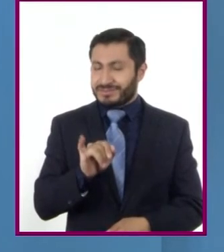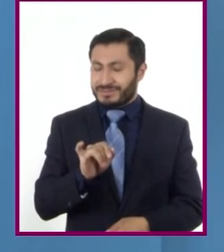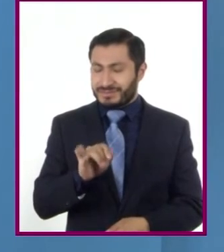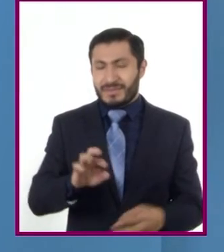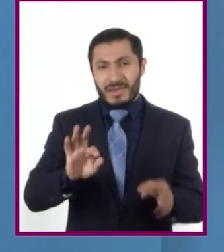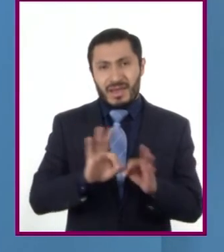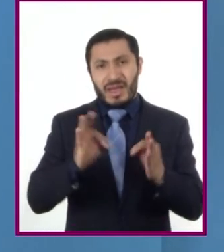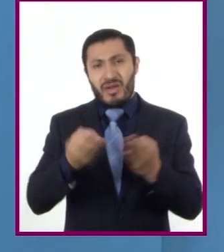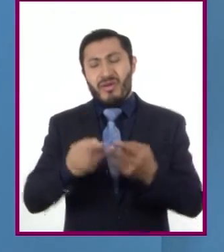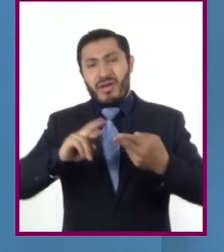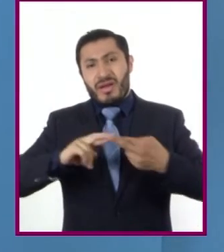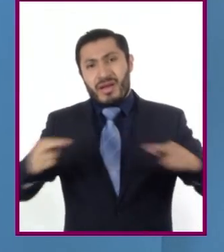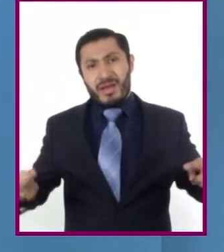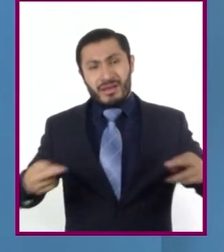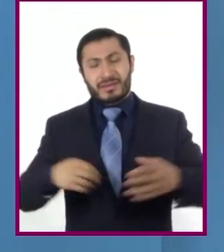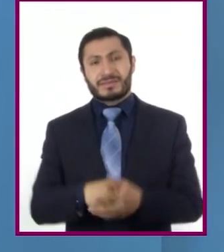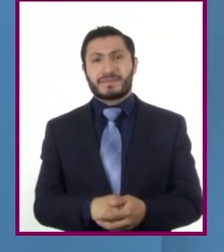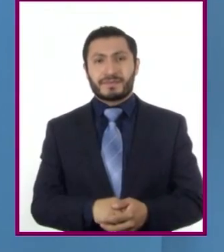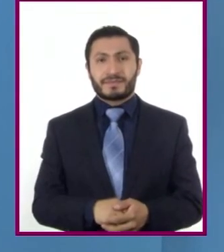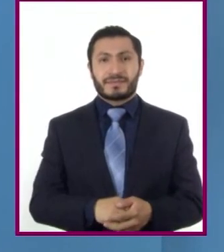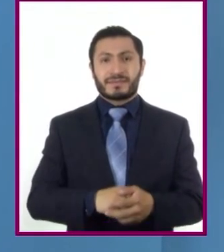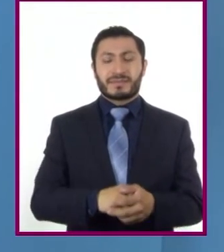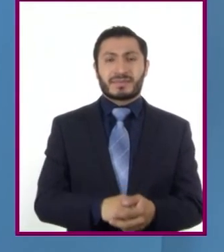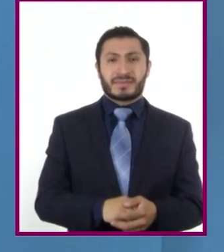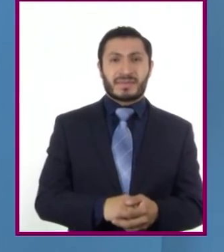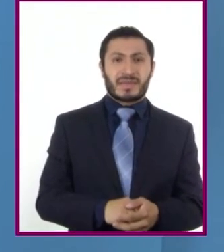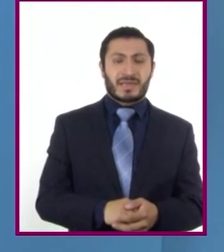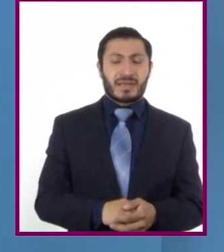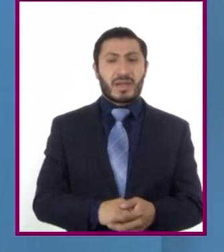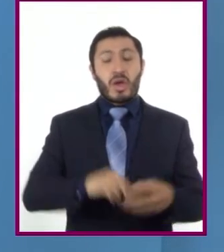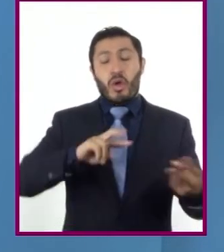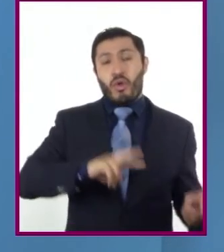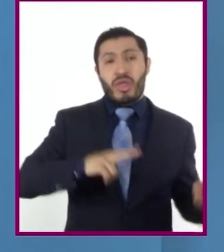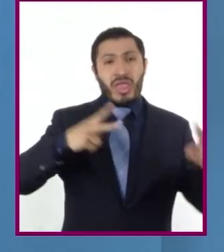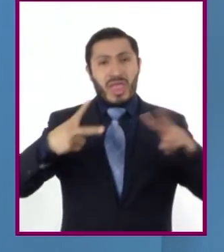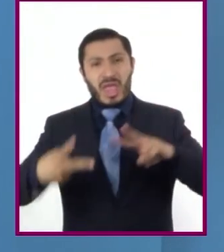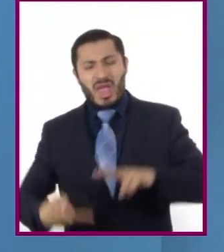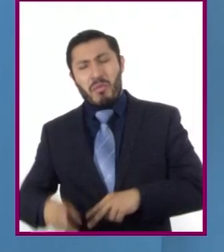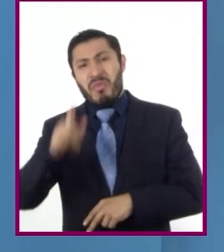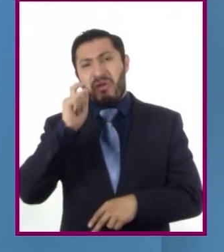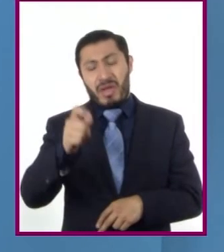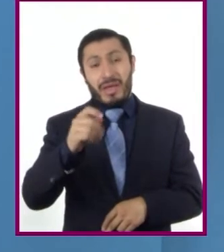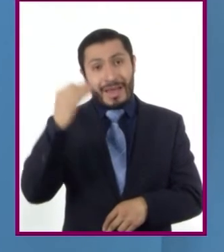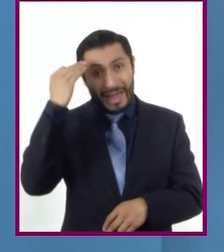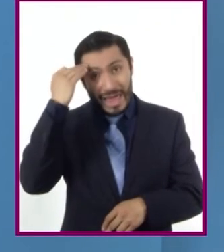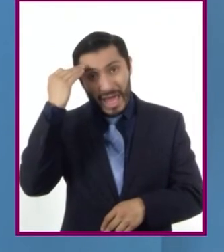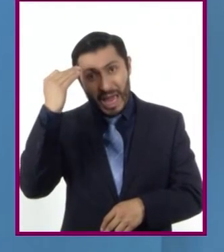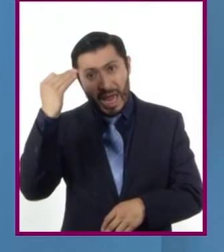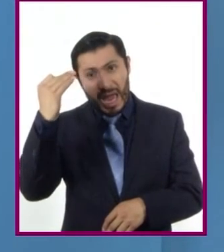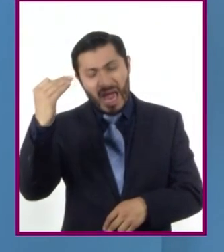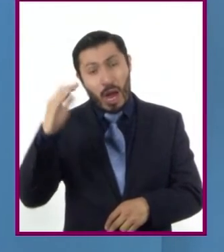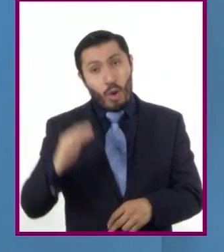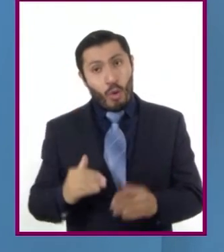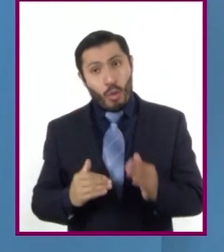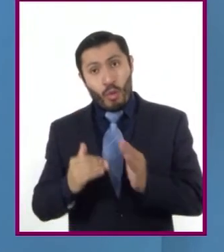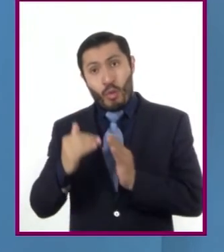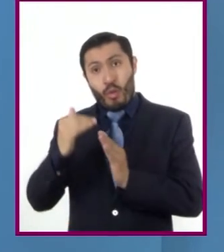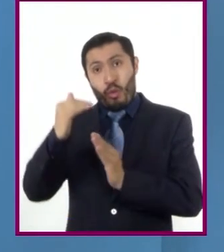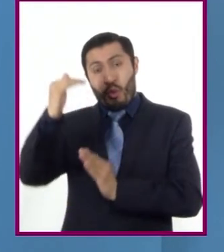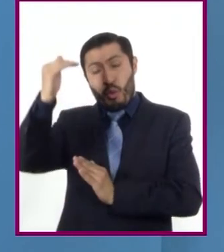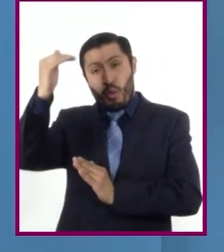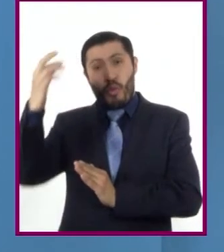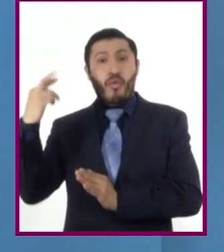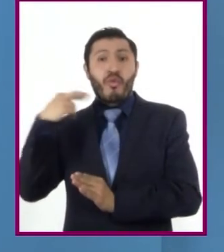La relación de variación de proporcionalidad inversa. Es decir, cuando aumente el tiempo, la rapidez disminuirá